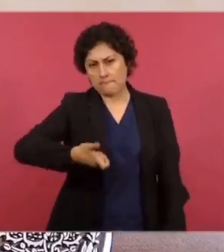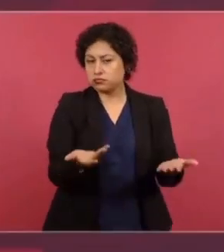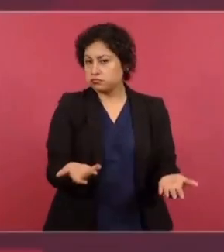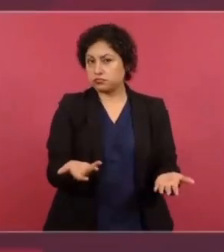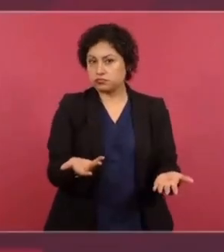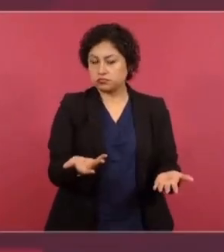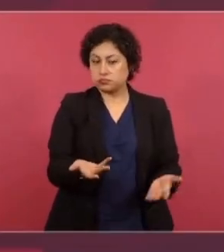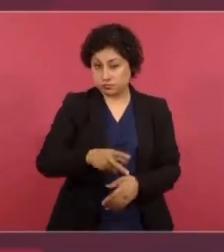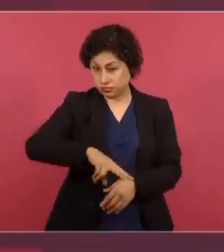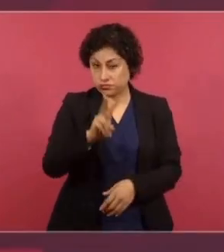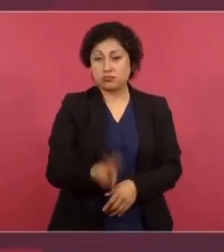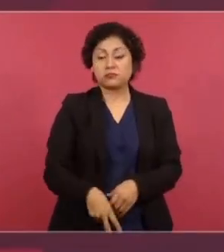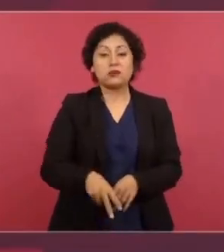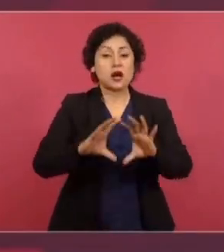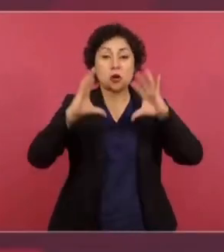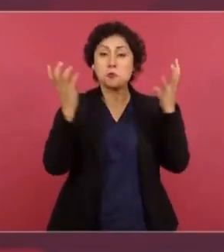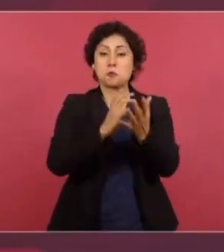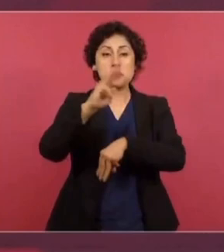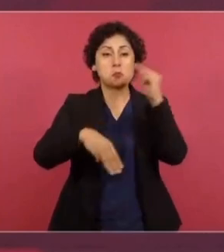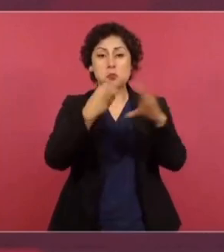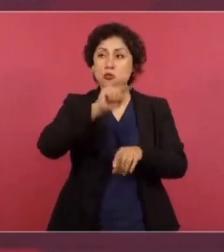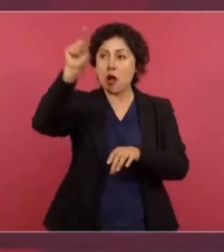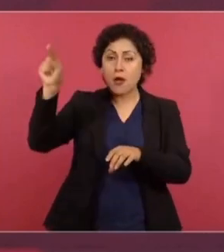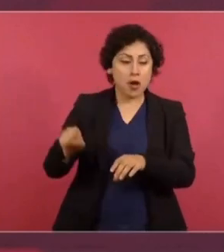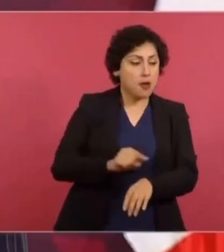del mundo, el que se enferma, ¿cuánto tiene que pagar?